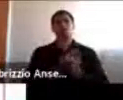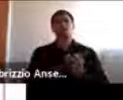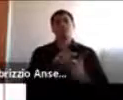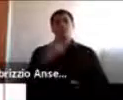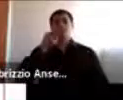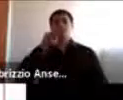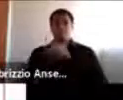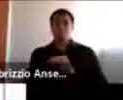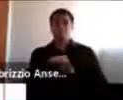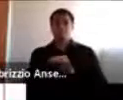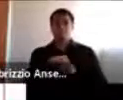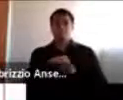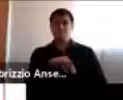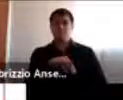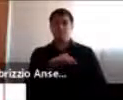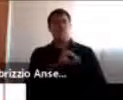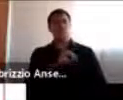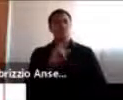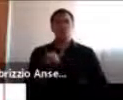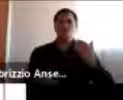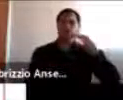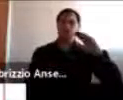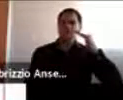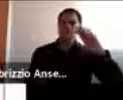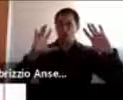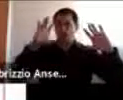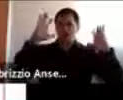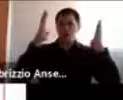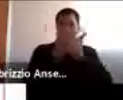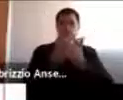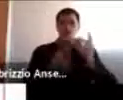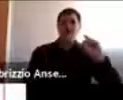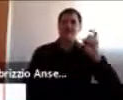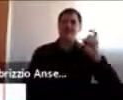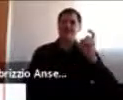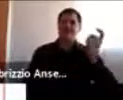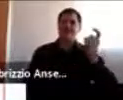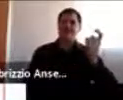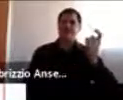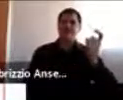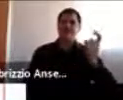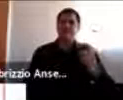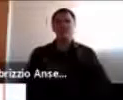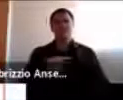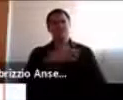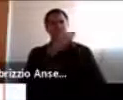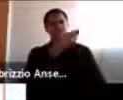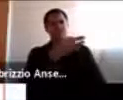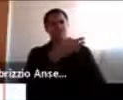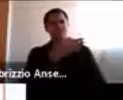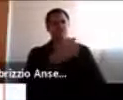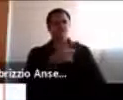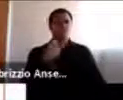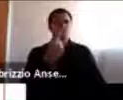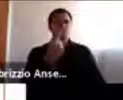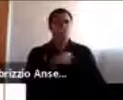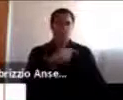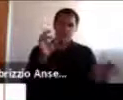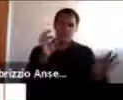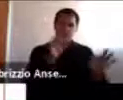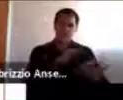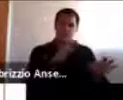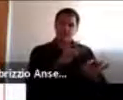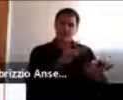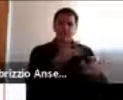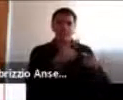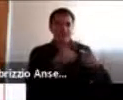pero el niño la confundió con la G ¿cierto? con la G y entonces podemos hacer repetir los sonidos juntos y ver las diferencias que hay entre los